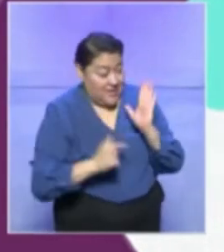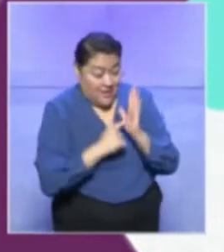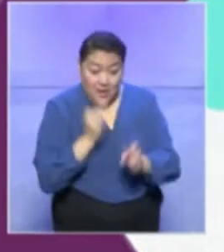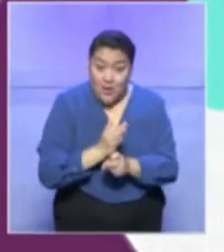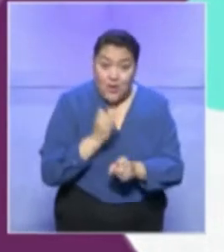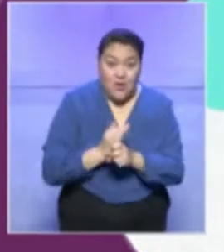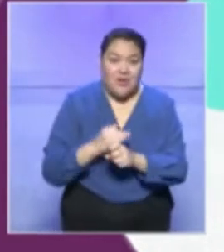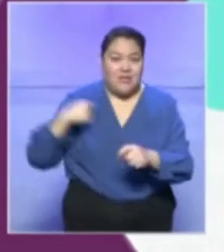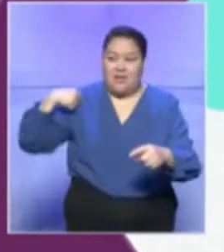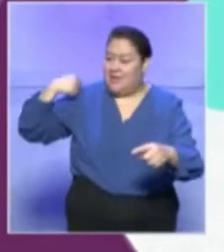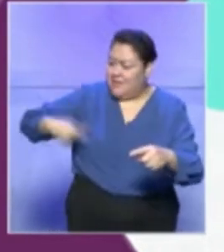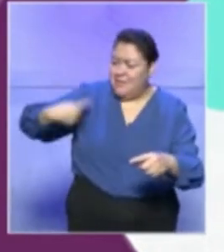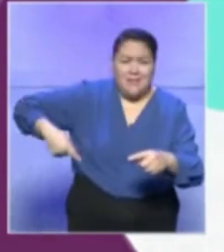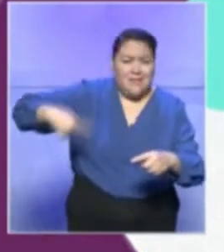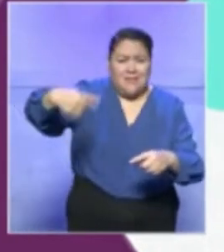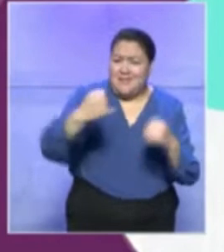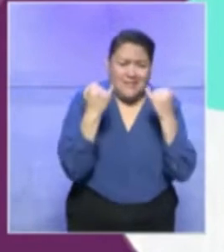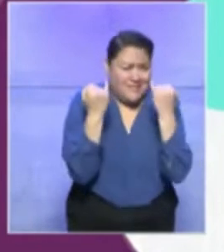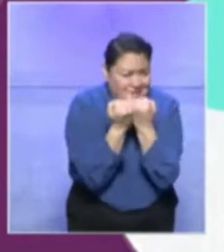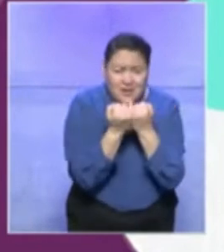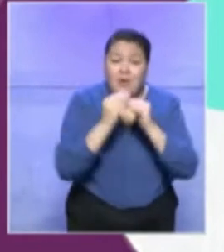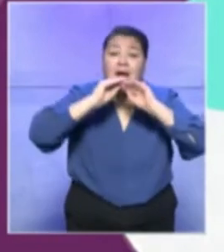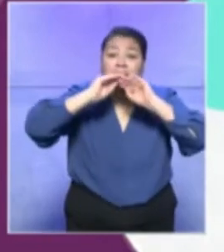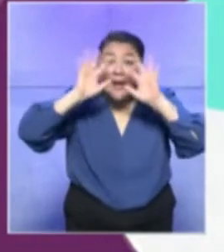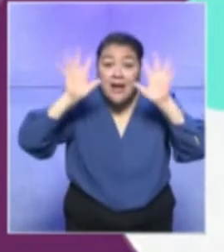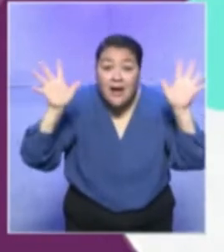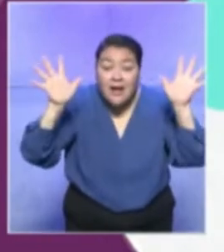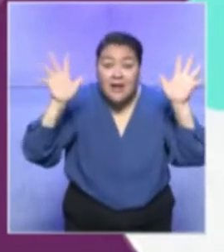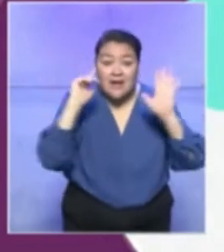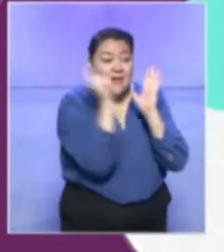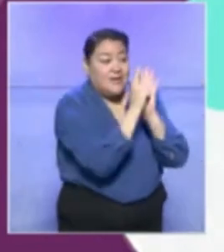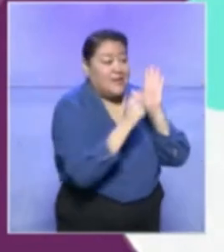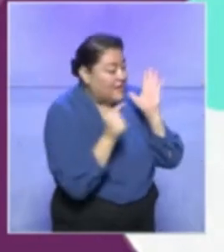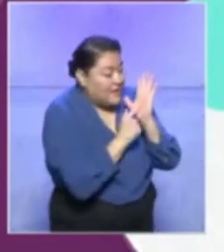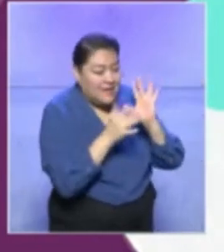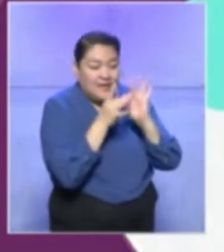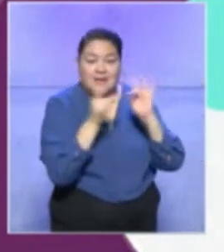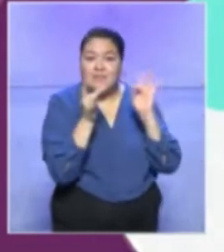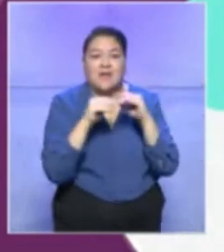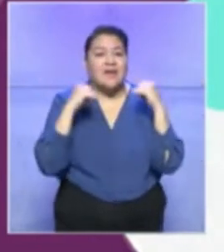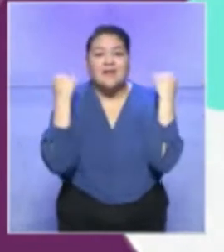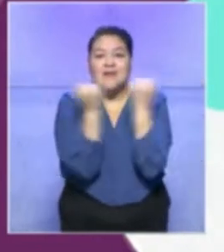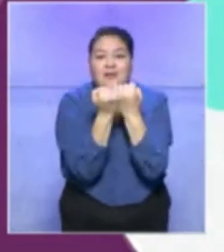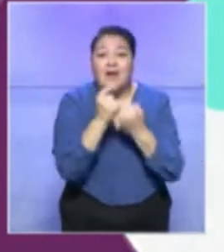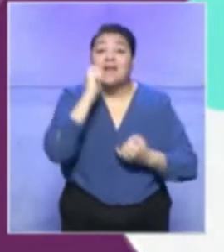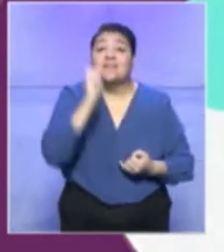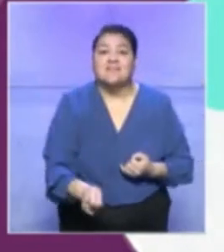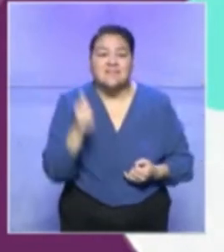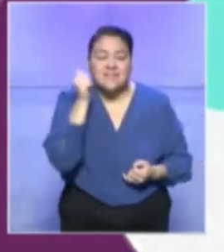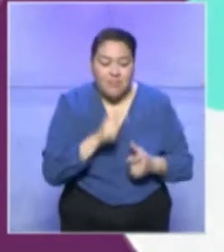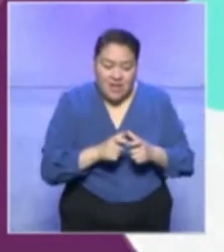en todos los niveles sea contundente, clara y expresa al establecer uniformemente que la verificación